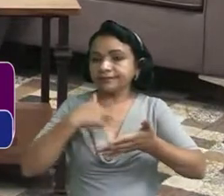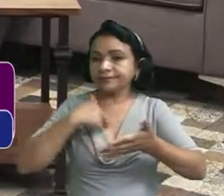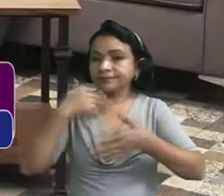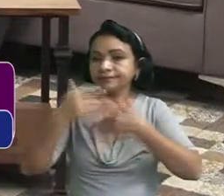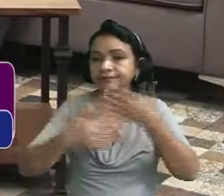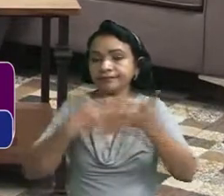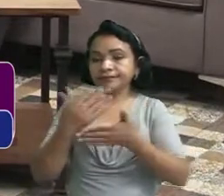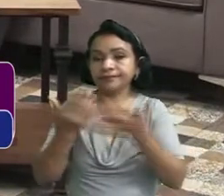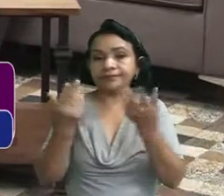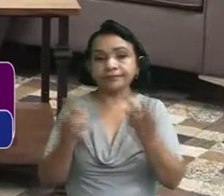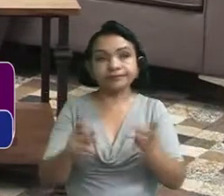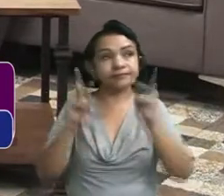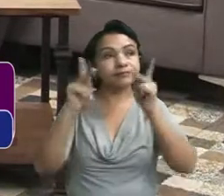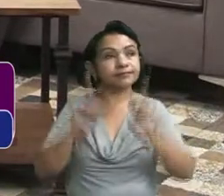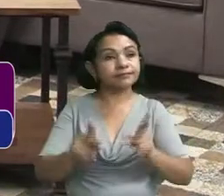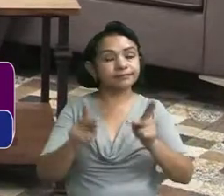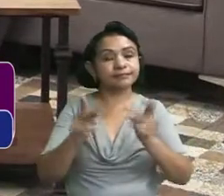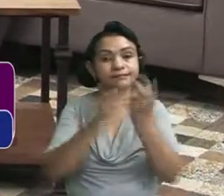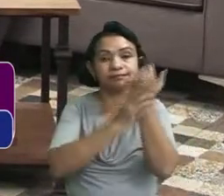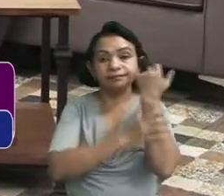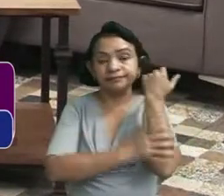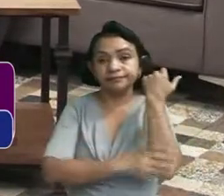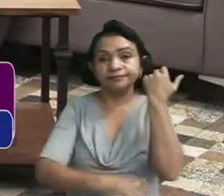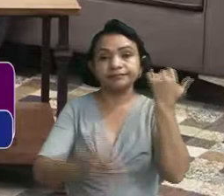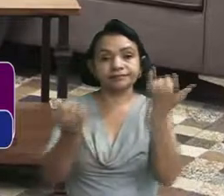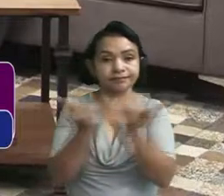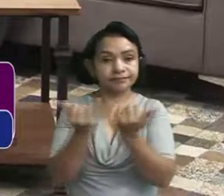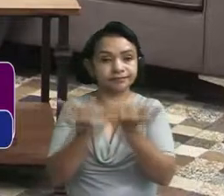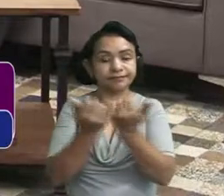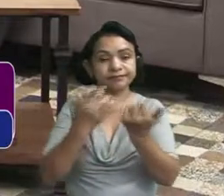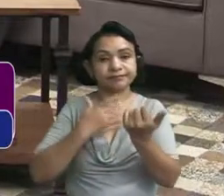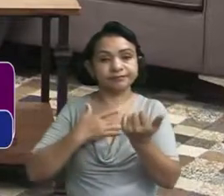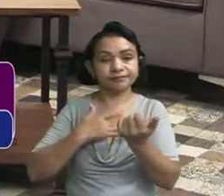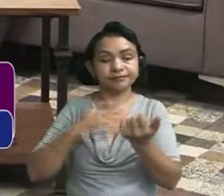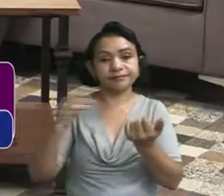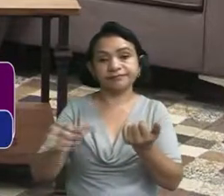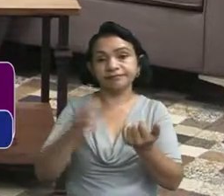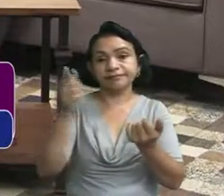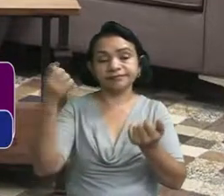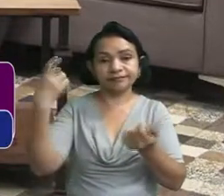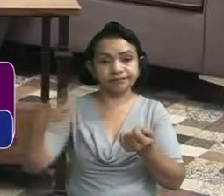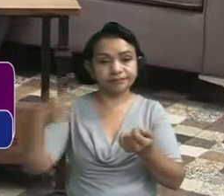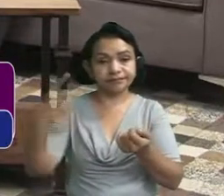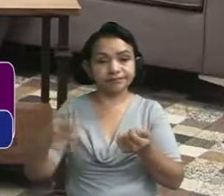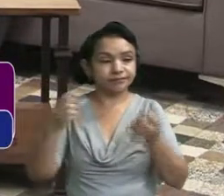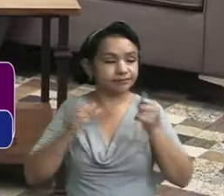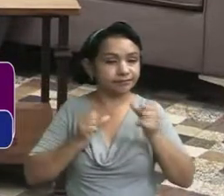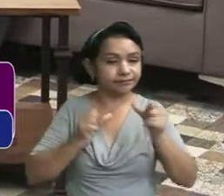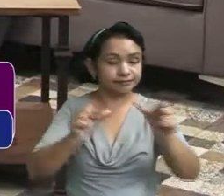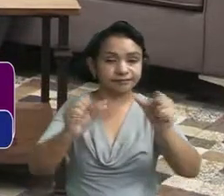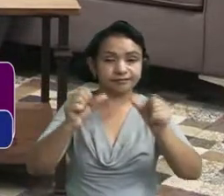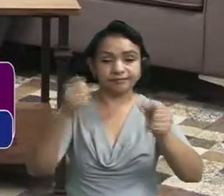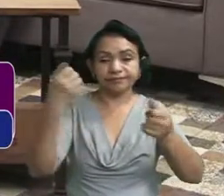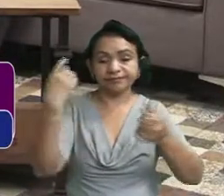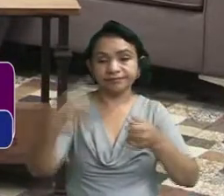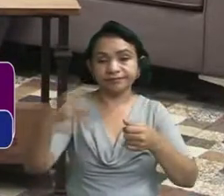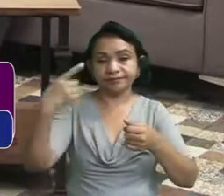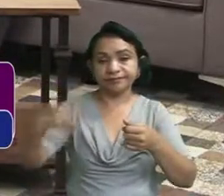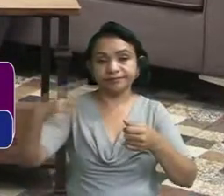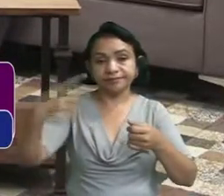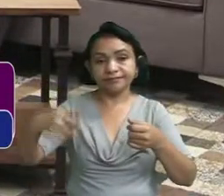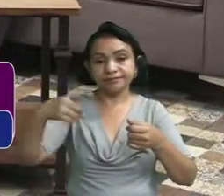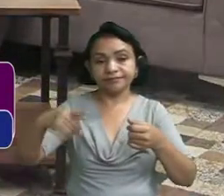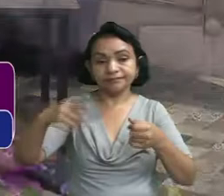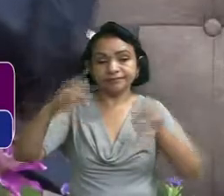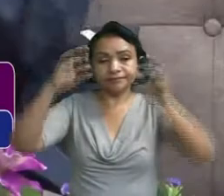pobreza, pero esa persona al salir de la condición de pobreza también necesita otros derechos. Y es el reto permanente que tenemos de que esos derechos, para